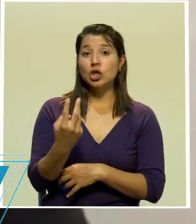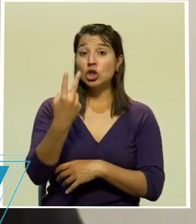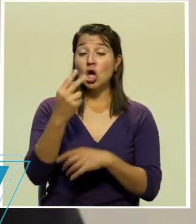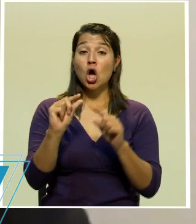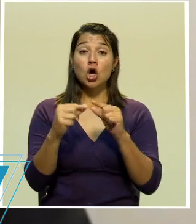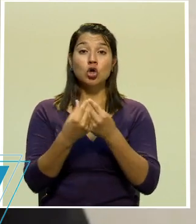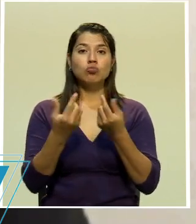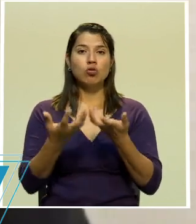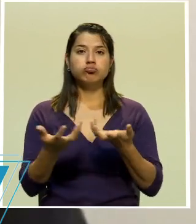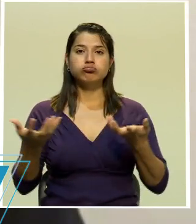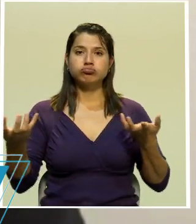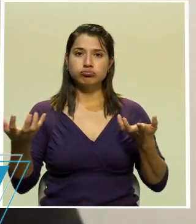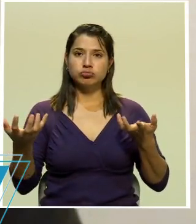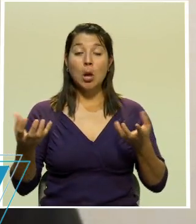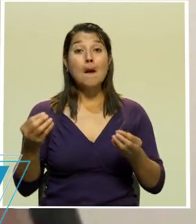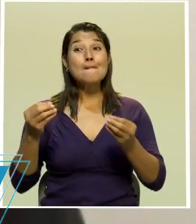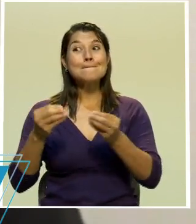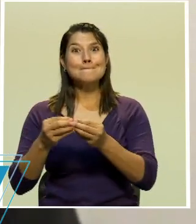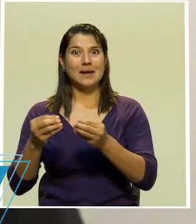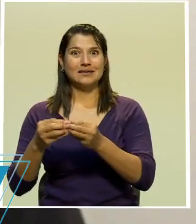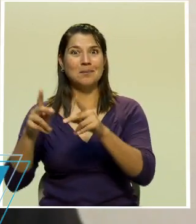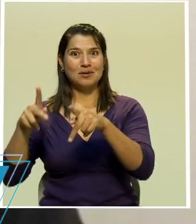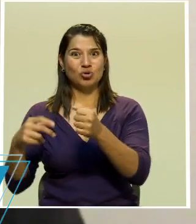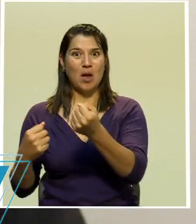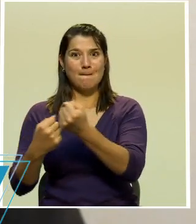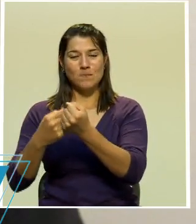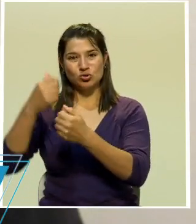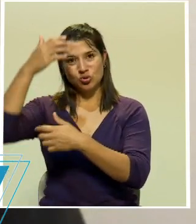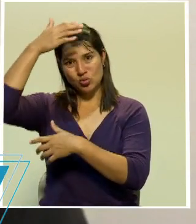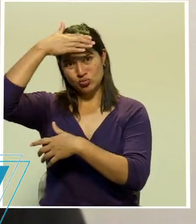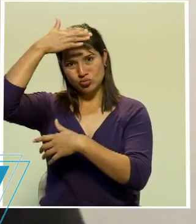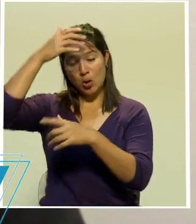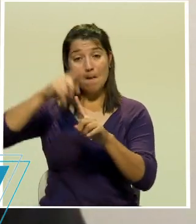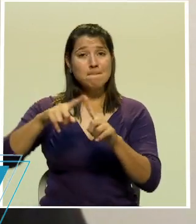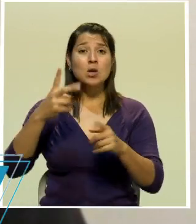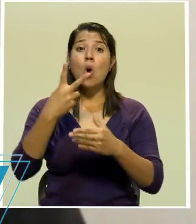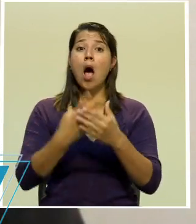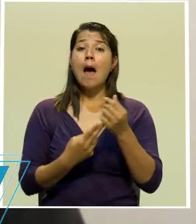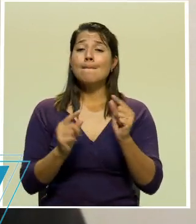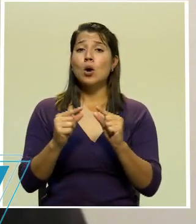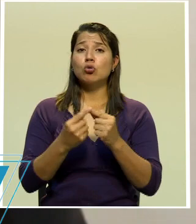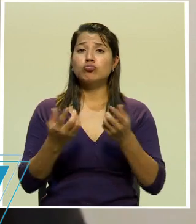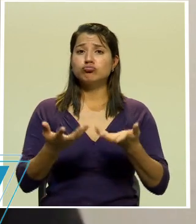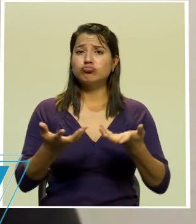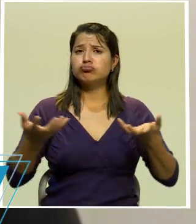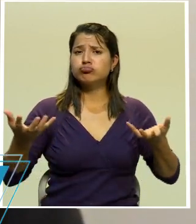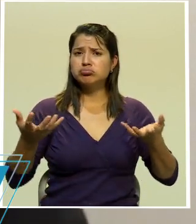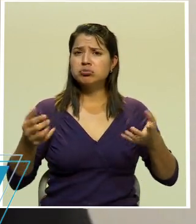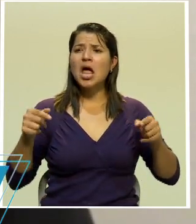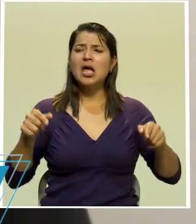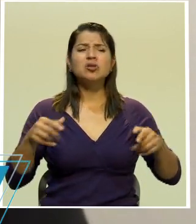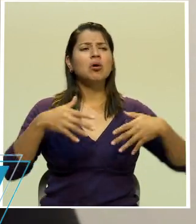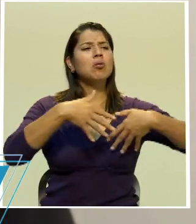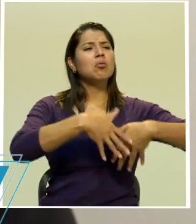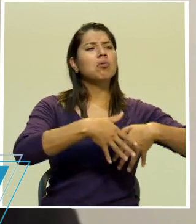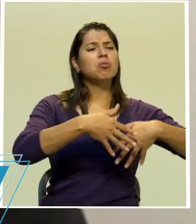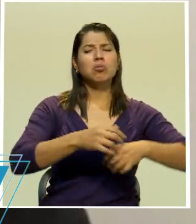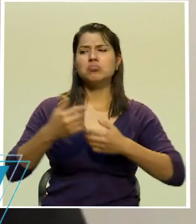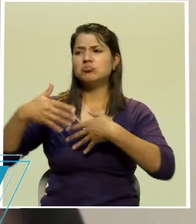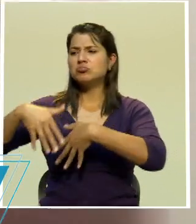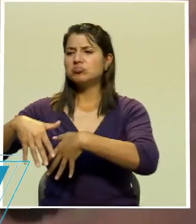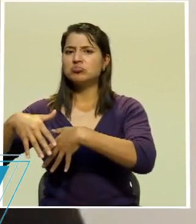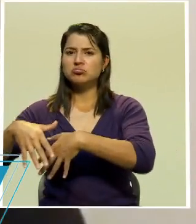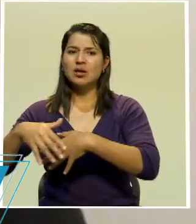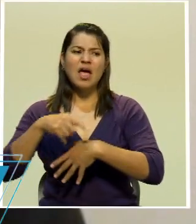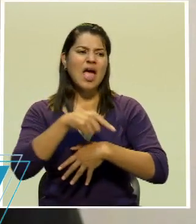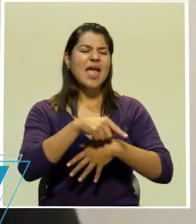grupos, mucho más grande el de Trump, porque es un estado muy republicano, pero los dos grupos manifestándose de manera pacífica en un tipo de